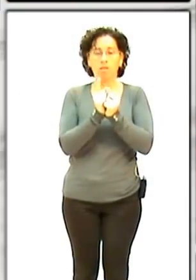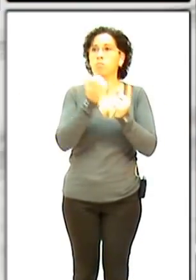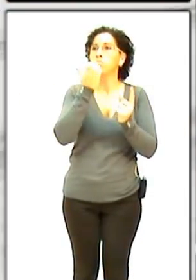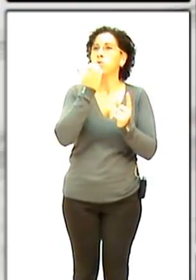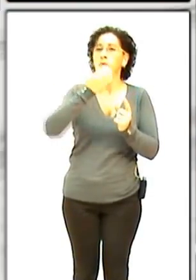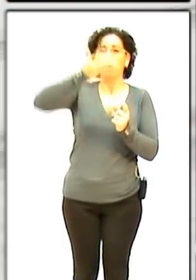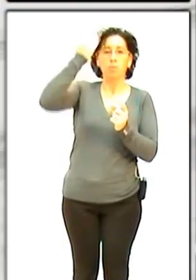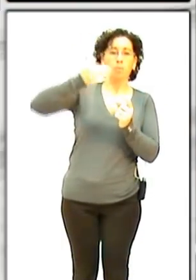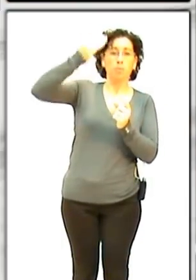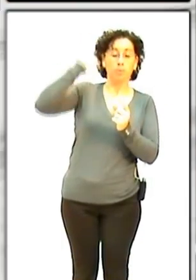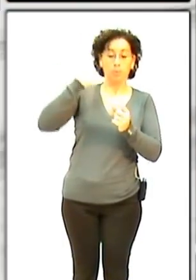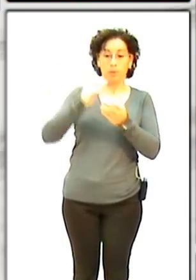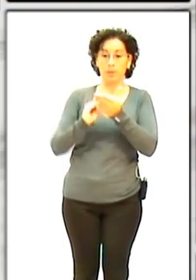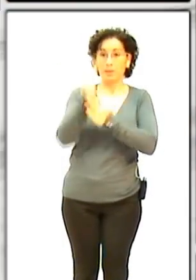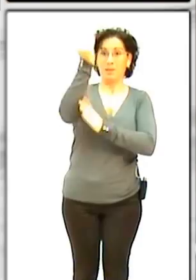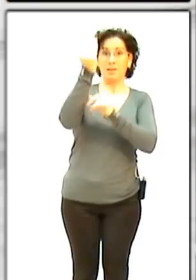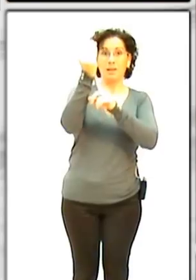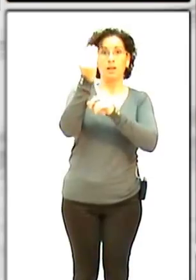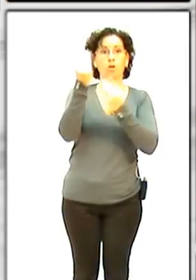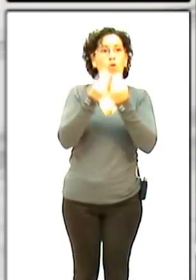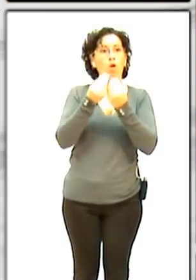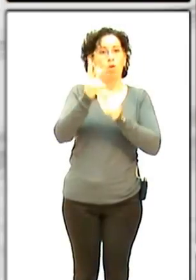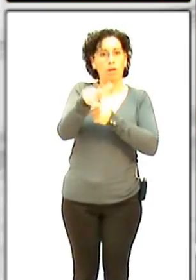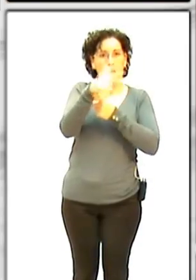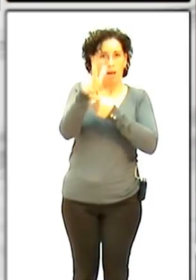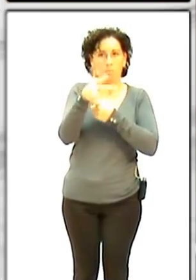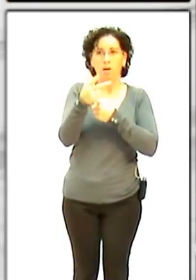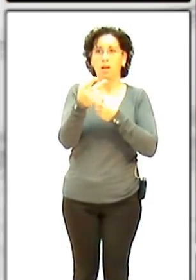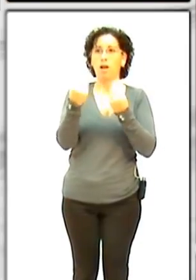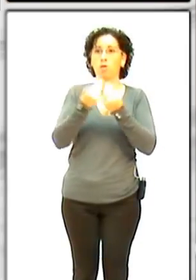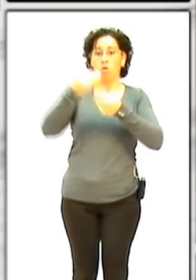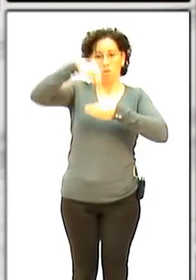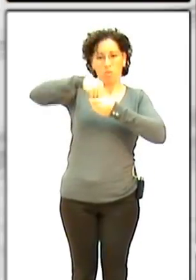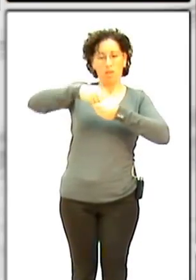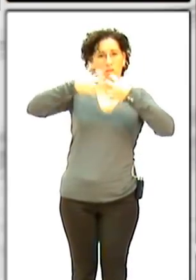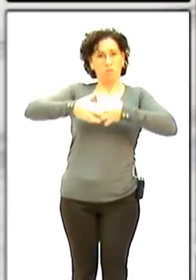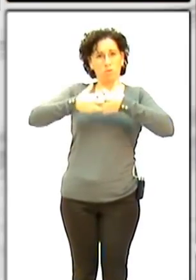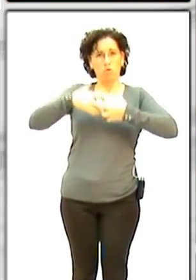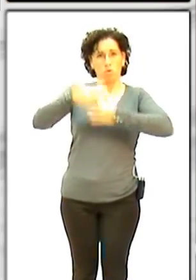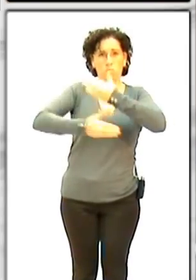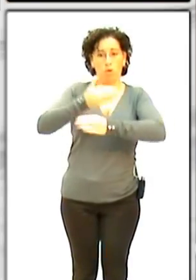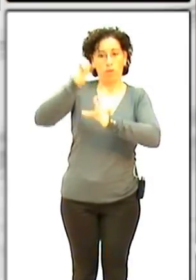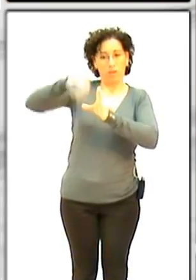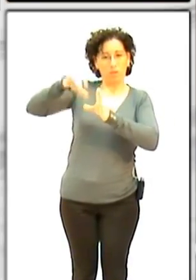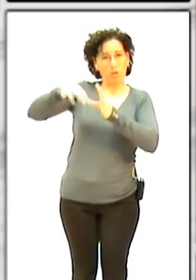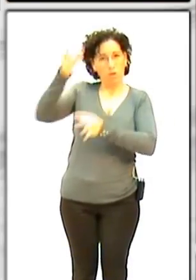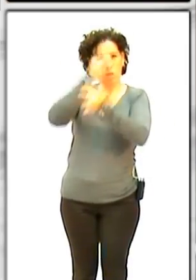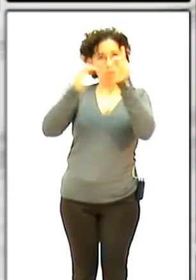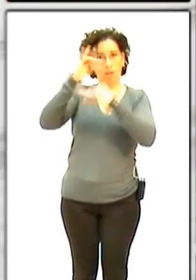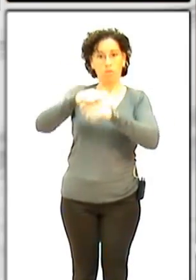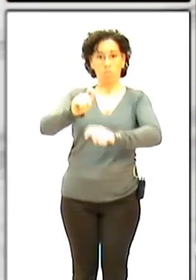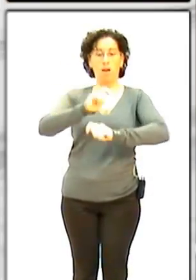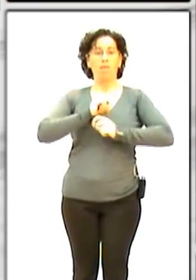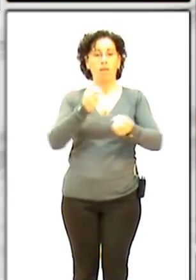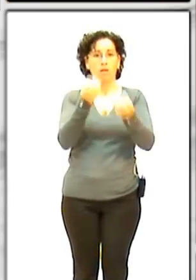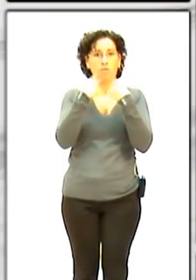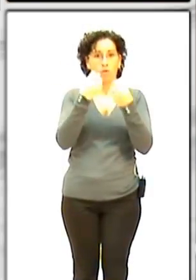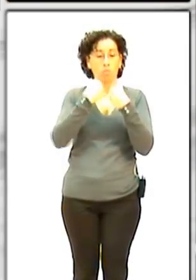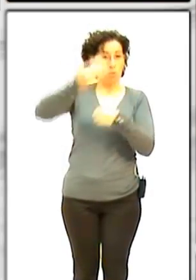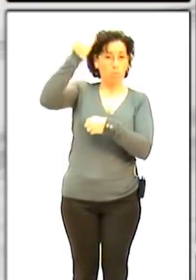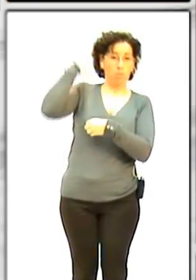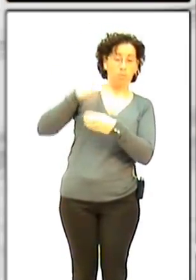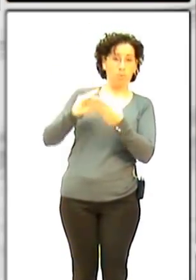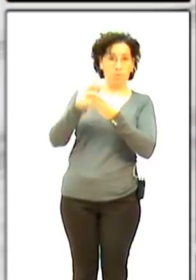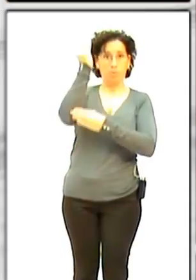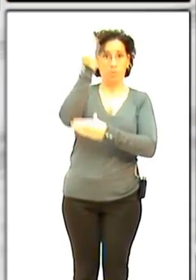los dispositivos se hicieron con cámara y con un procesador necesario para poder obtener esa información.